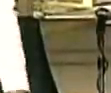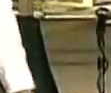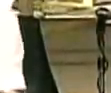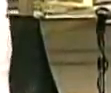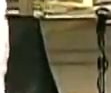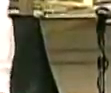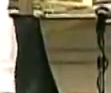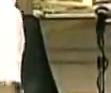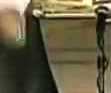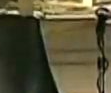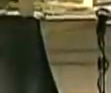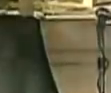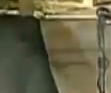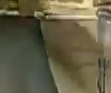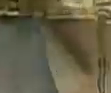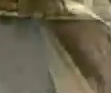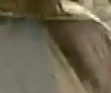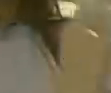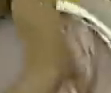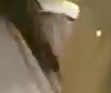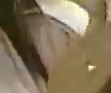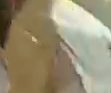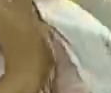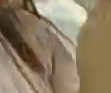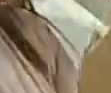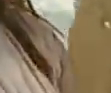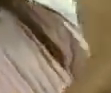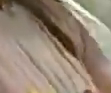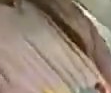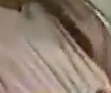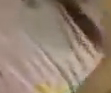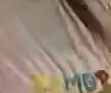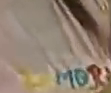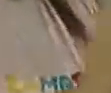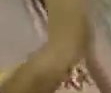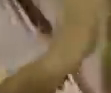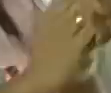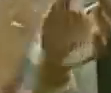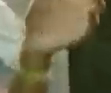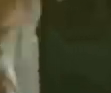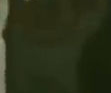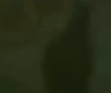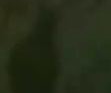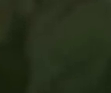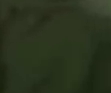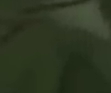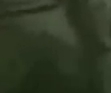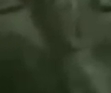Tener ahorita.